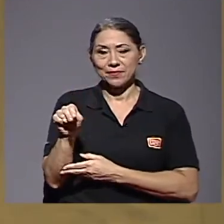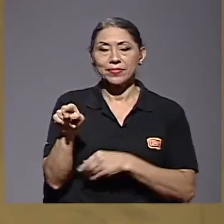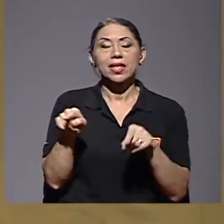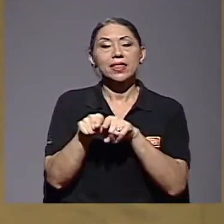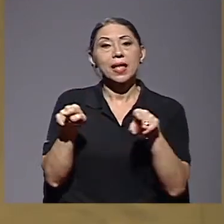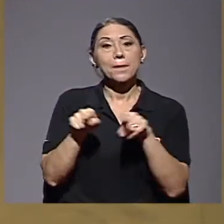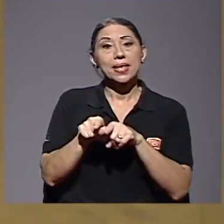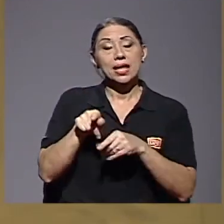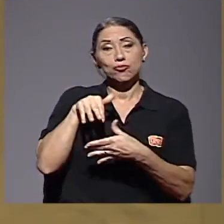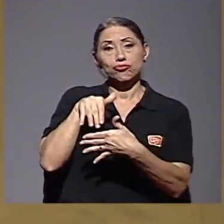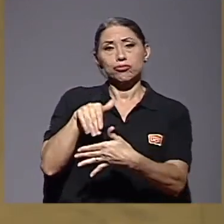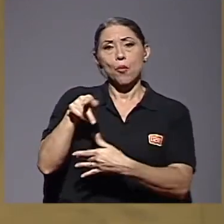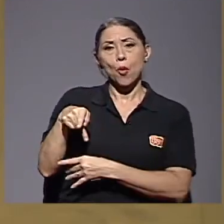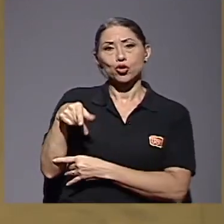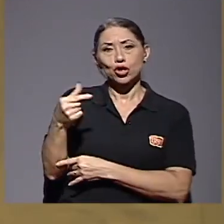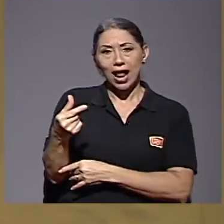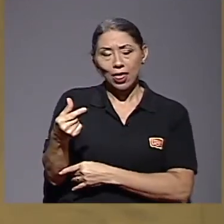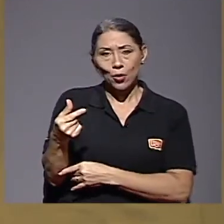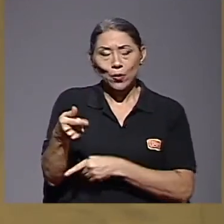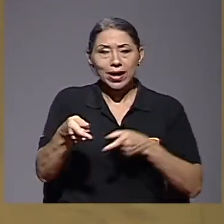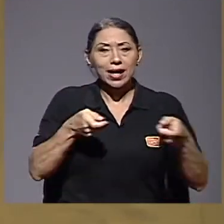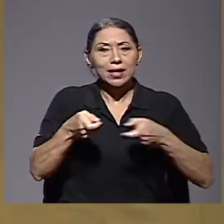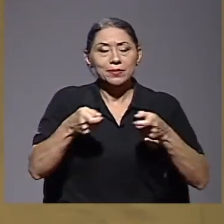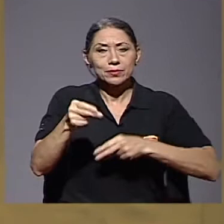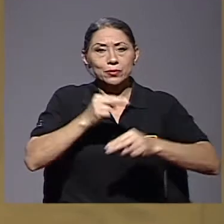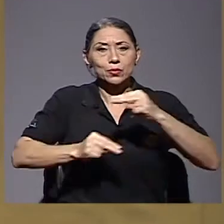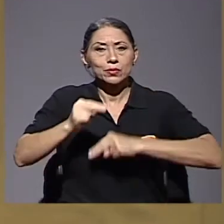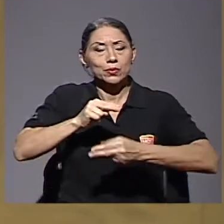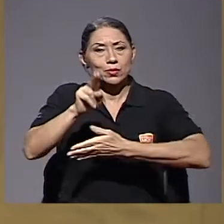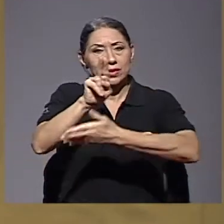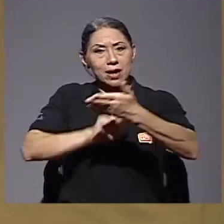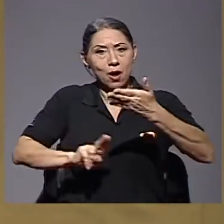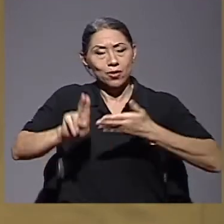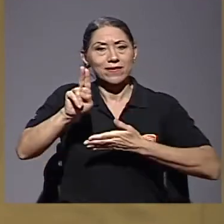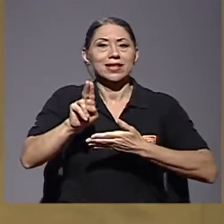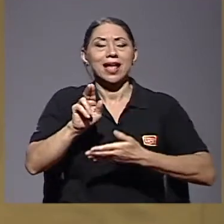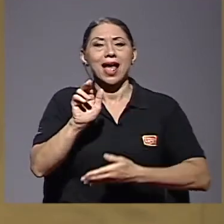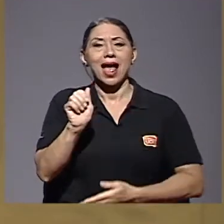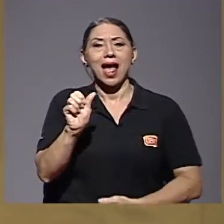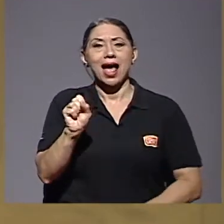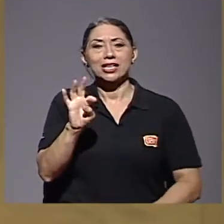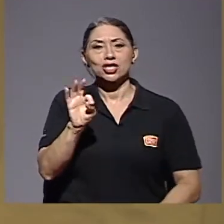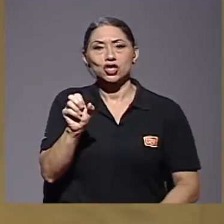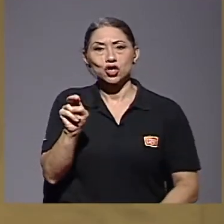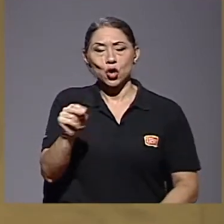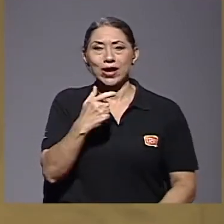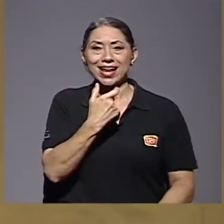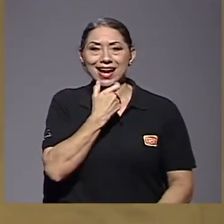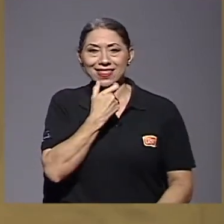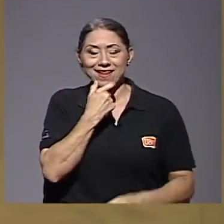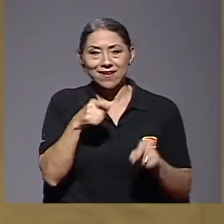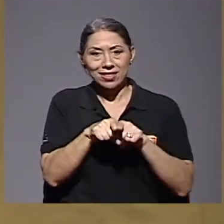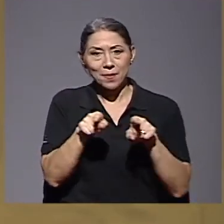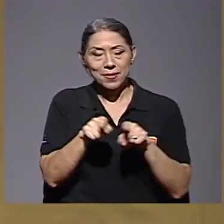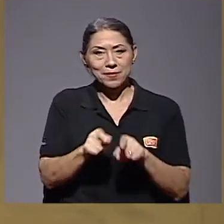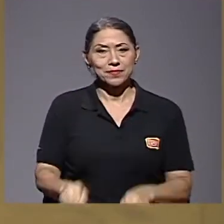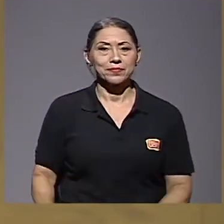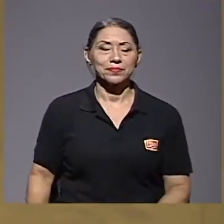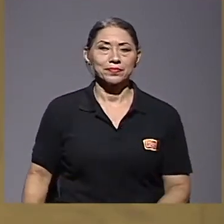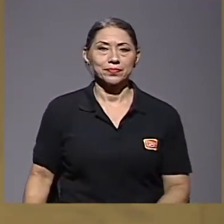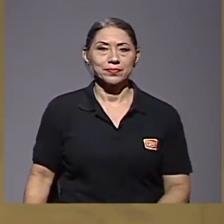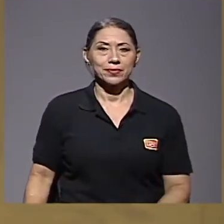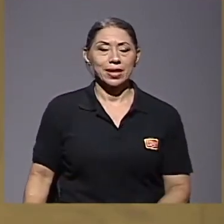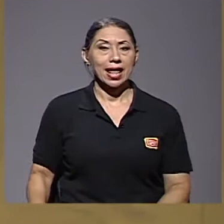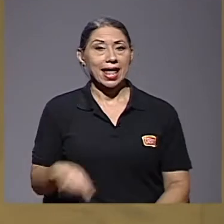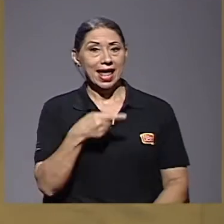un posgrado en Administración de Negocios de la Universidad de Aston, en Inglaterra también.